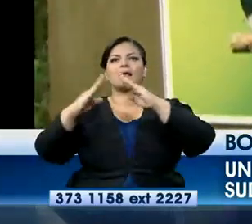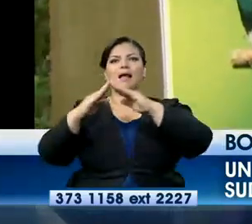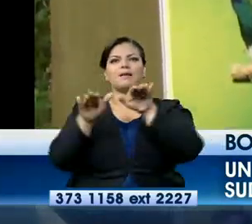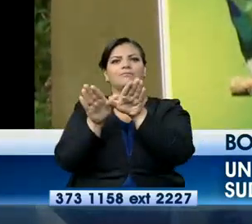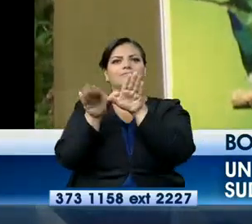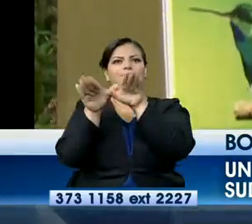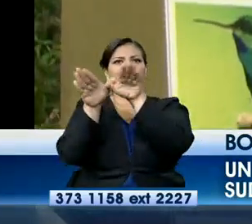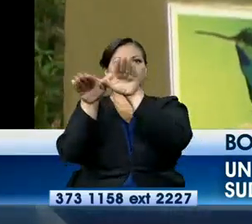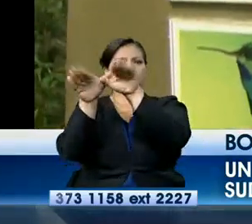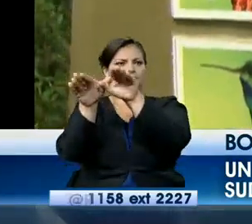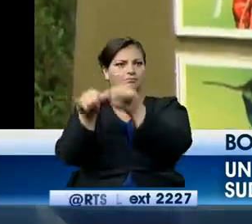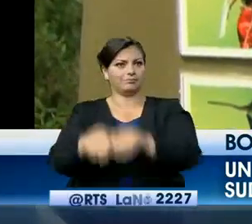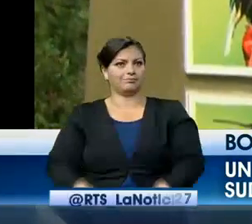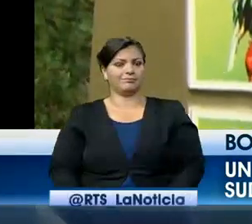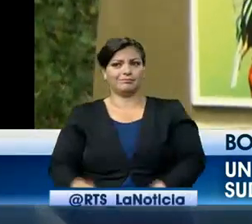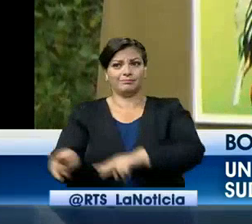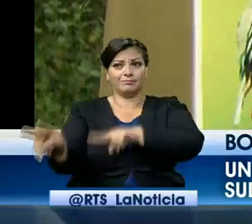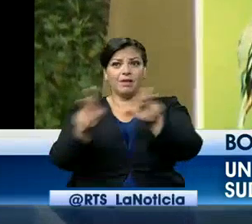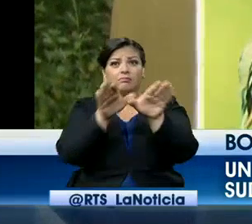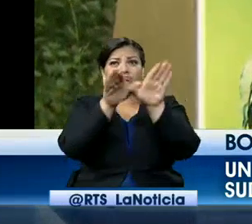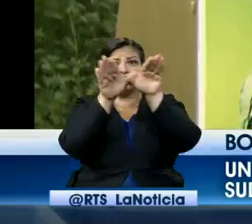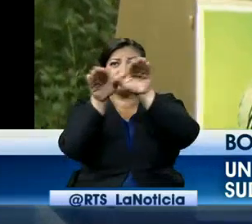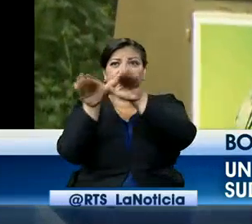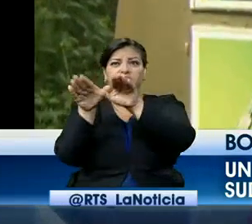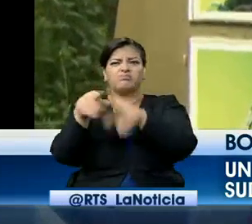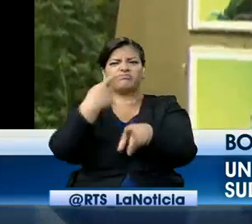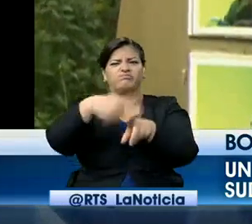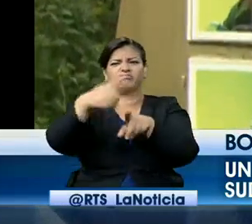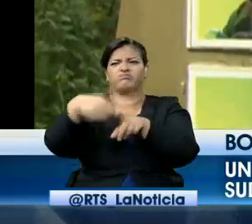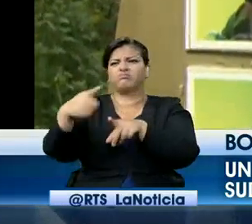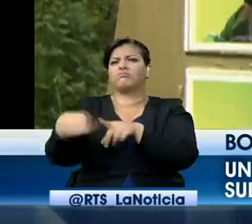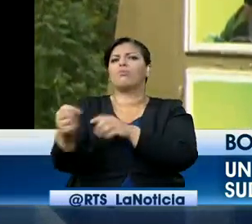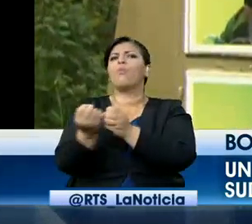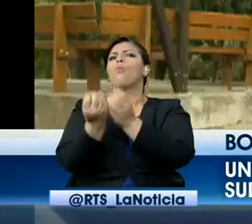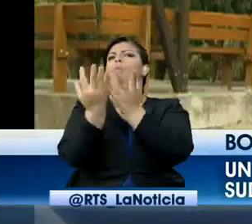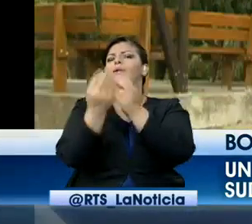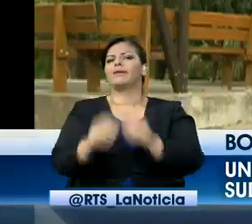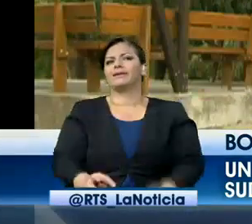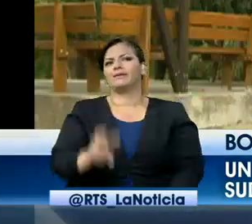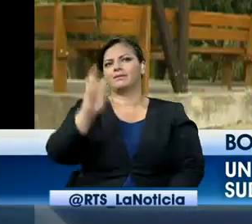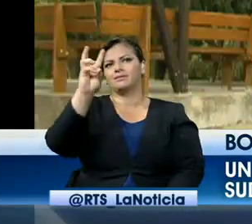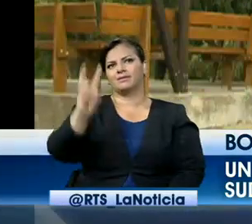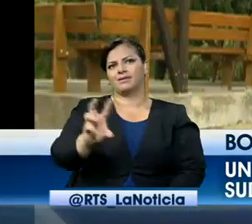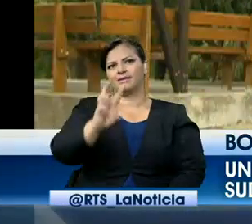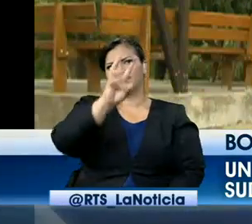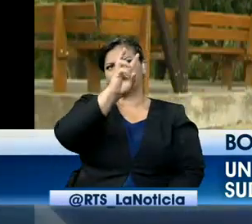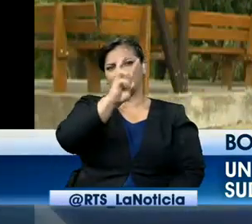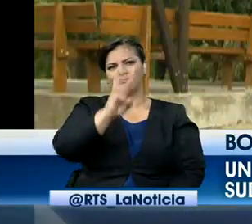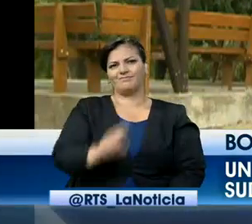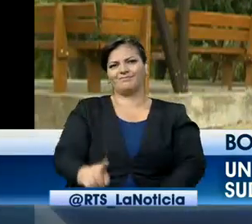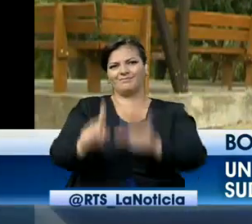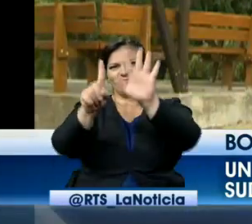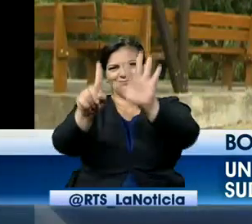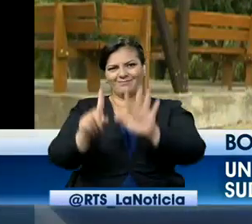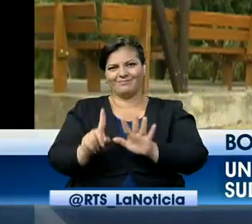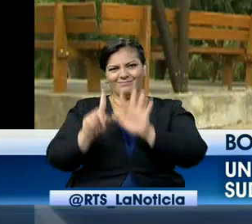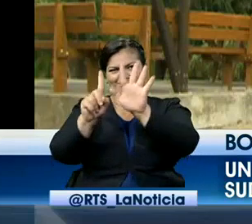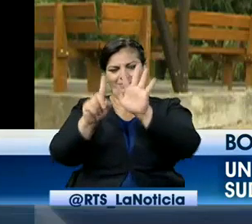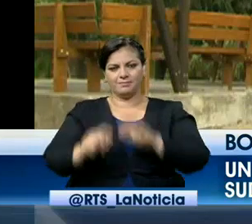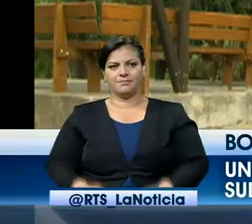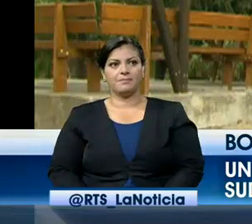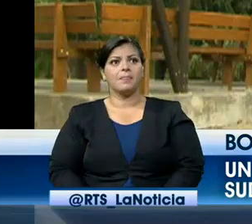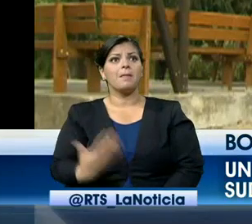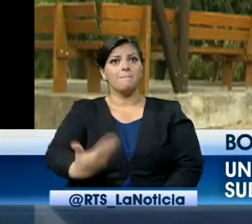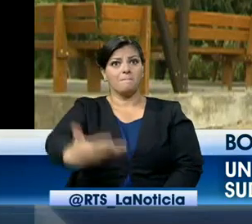este bosque viven 66 especies de aves. Aquí en este lugar vivía el cóndor. Y el cóndor ahora es